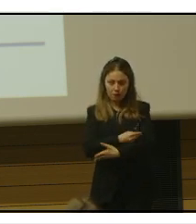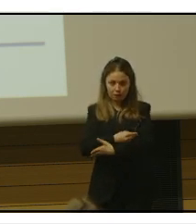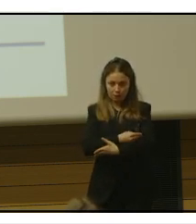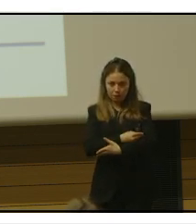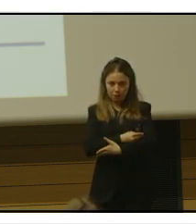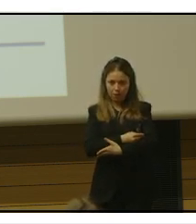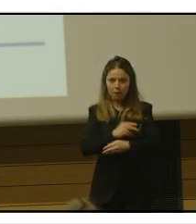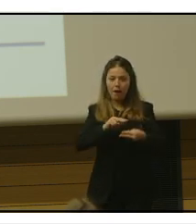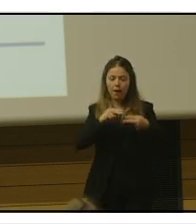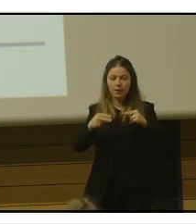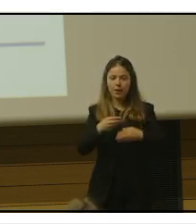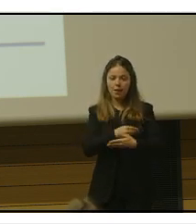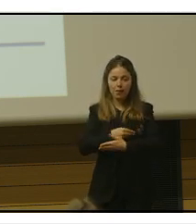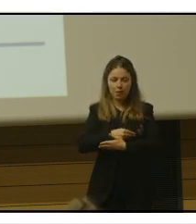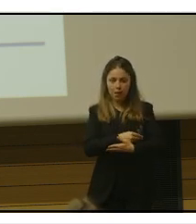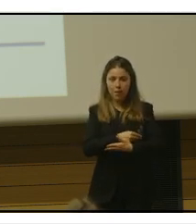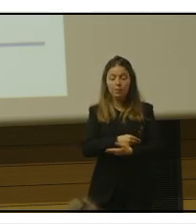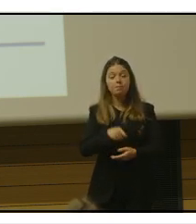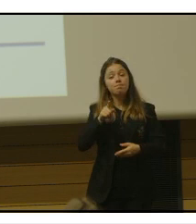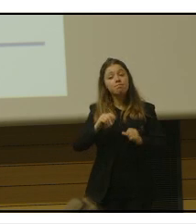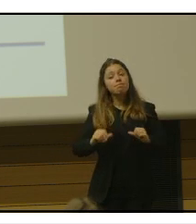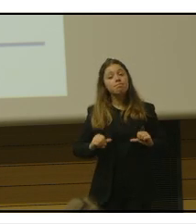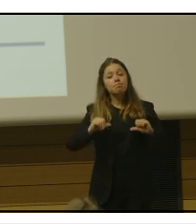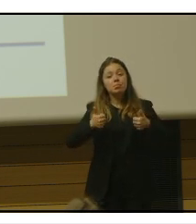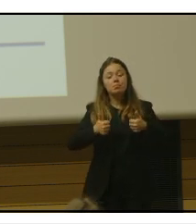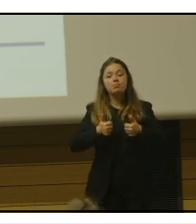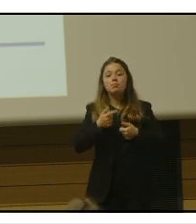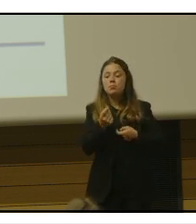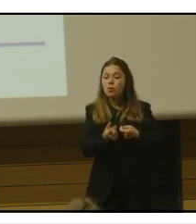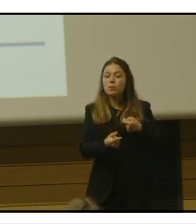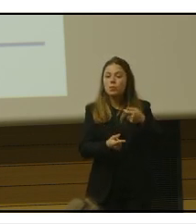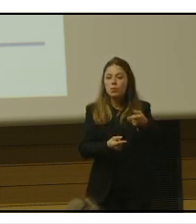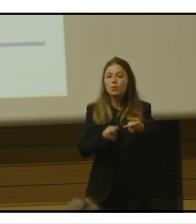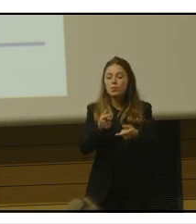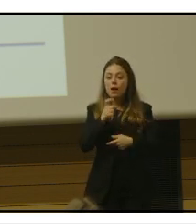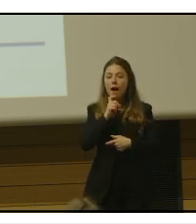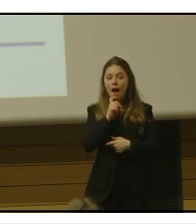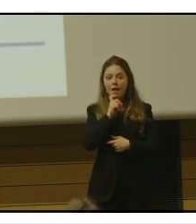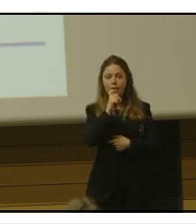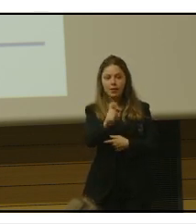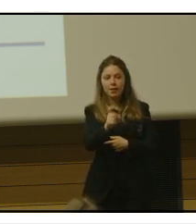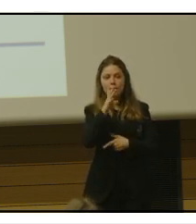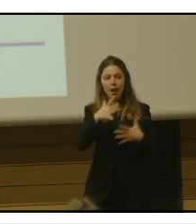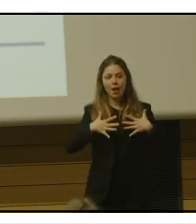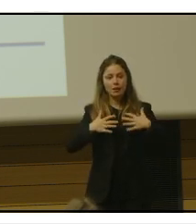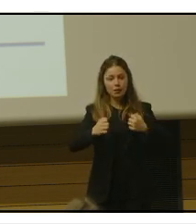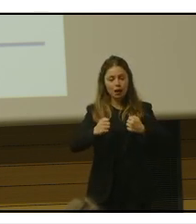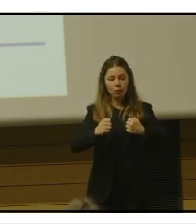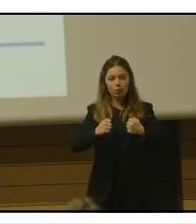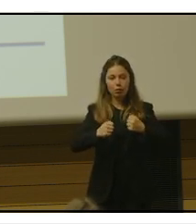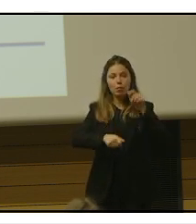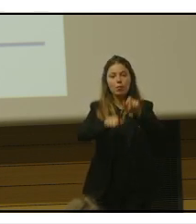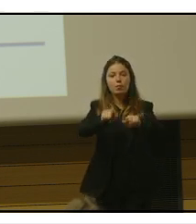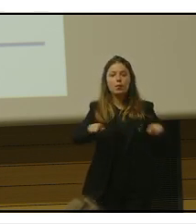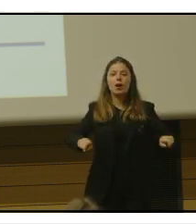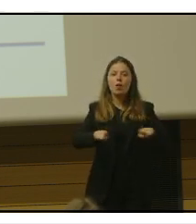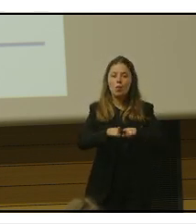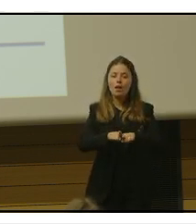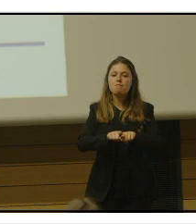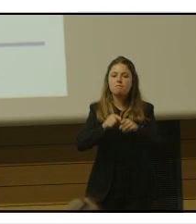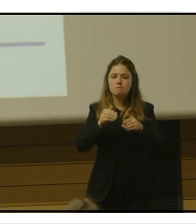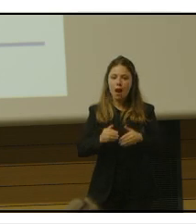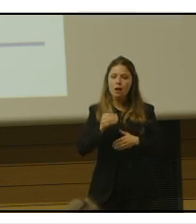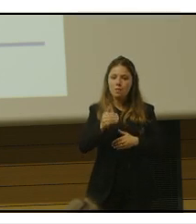así empezaron, y cada vez todas estas advertencias para la salud de las poblaciones cada vez van más allá. De